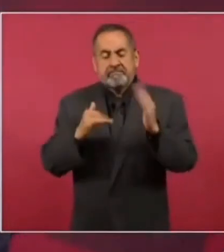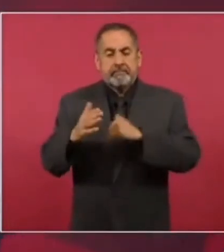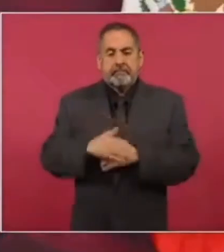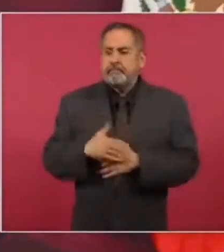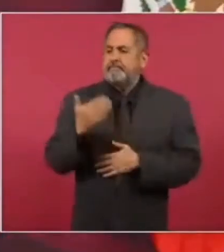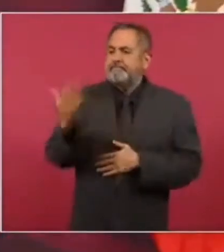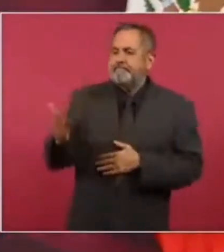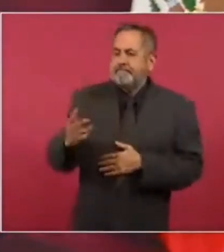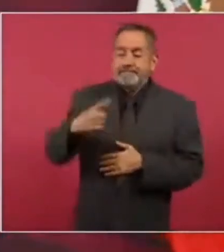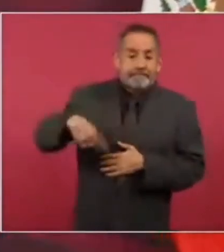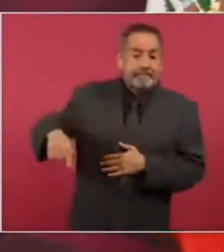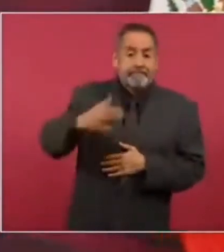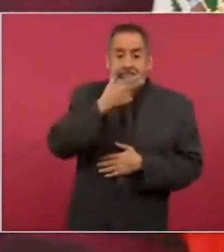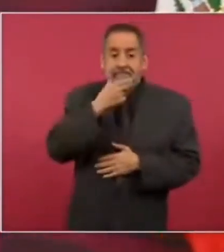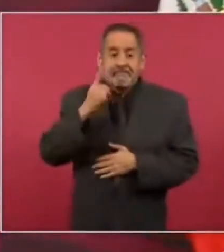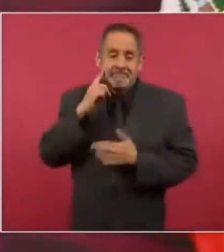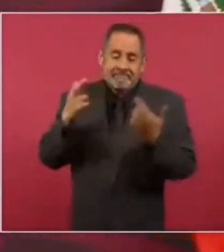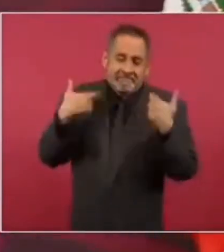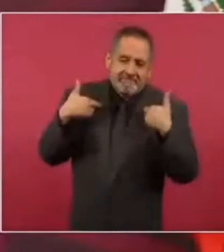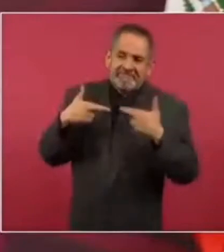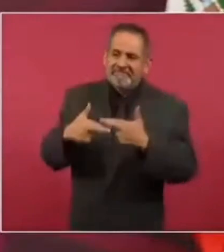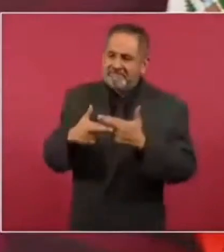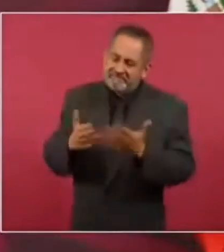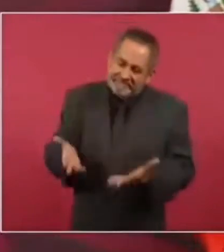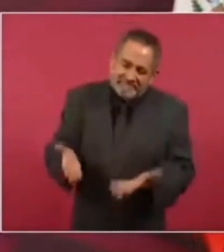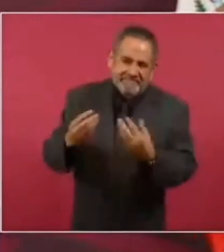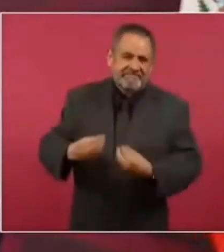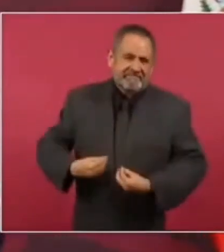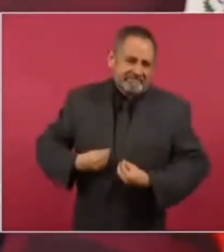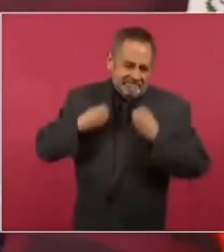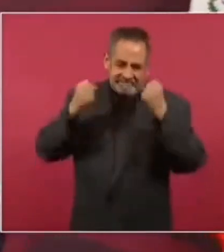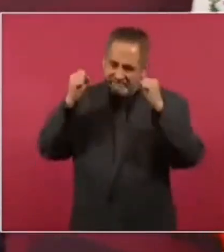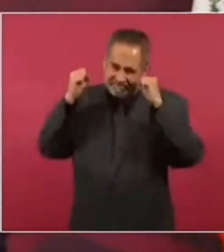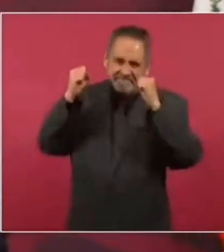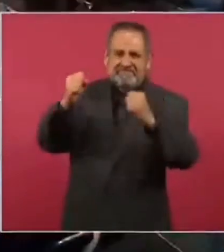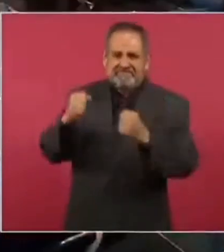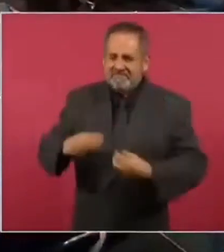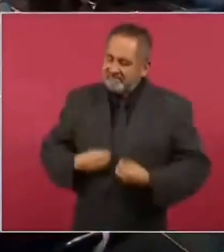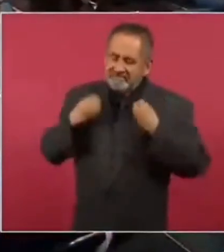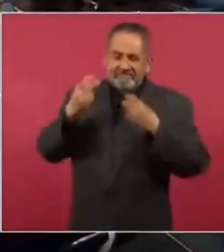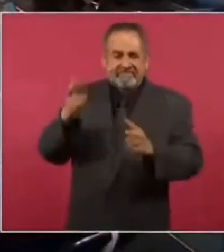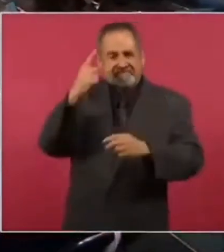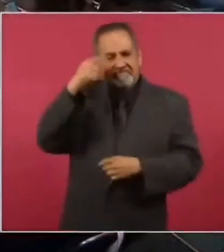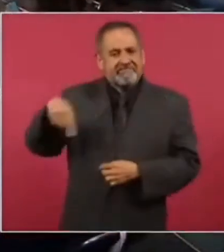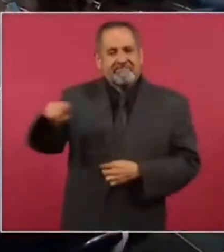que vivan las maestras y que vivan los maestros de México.